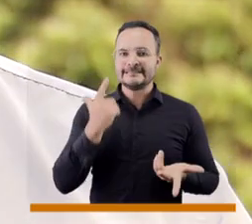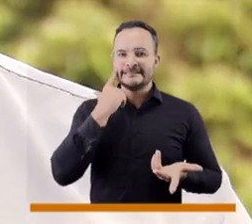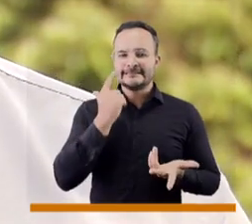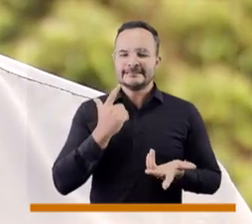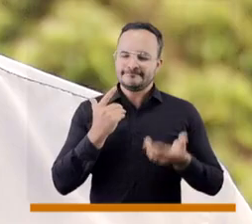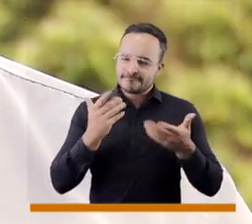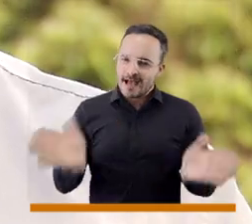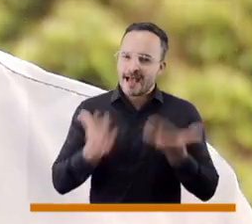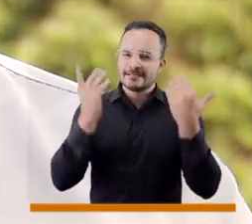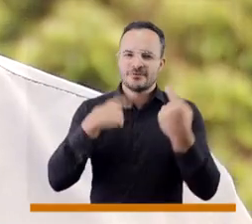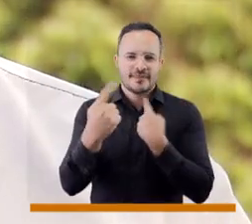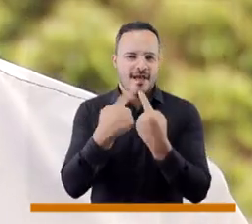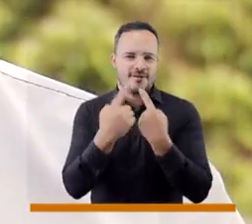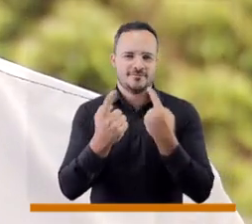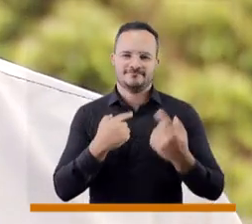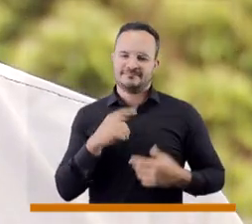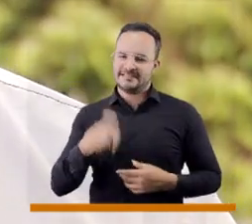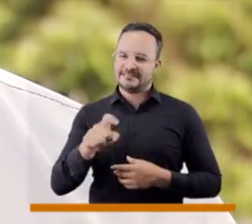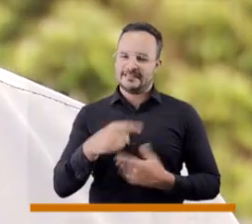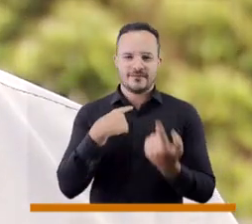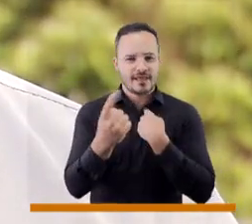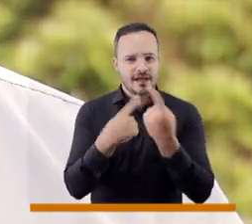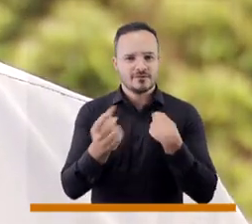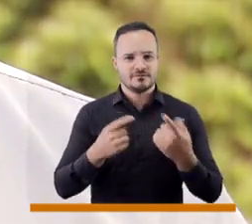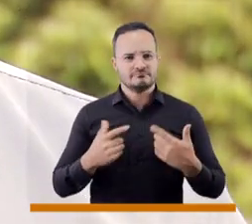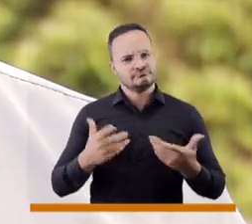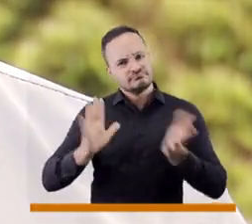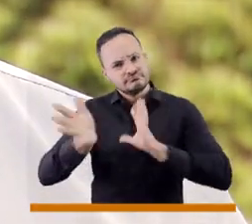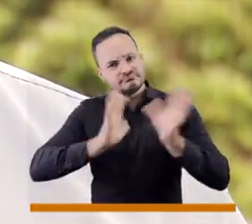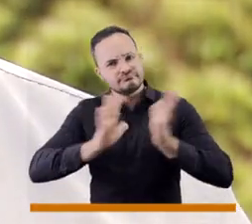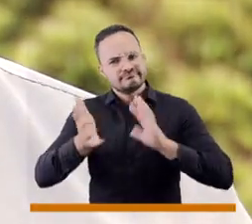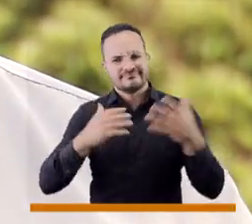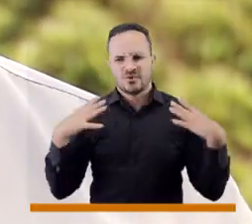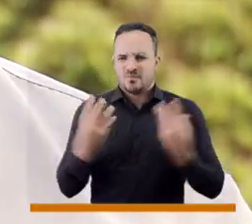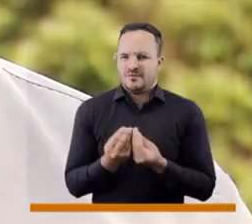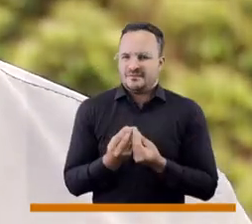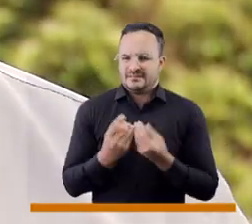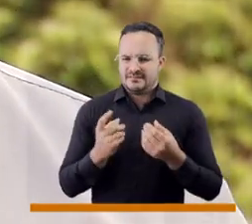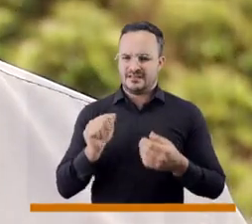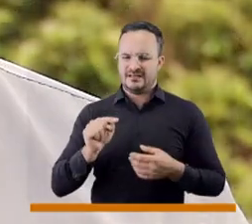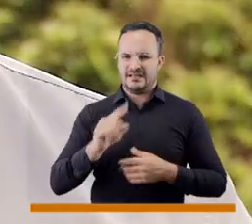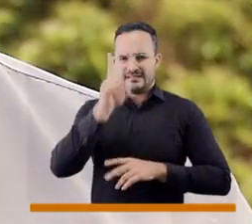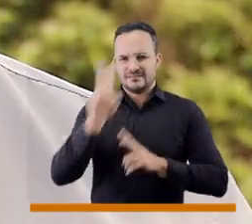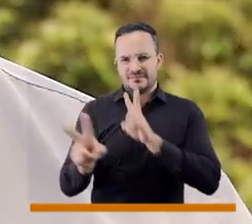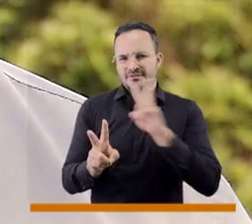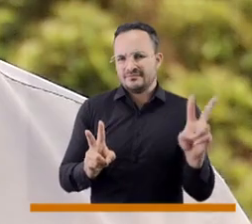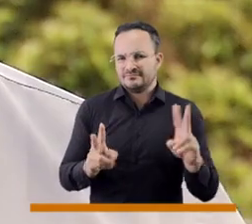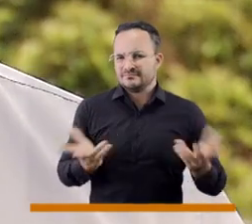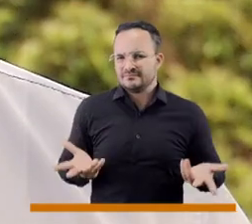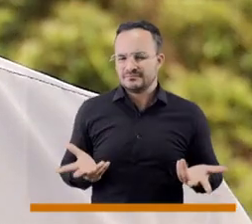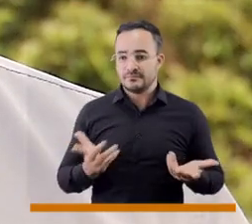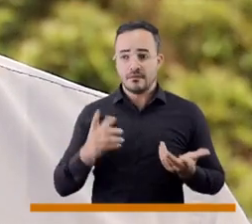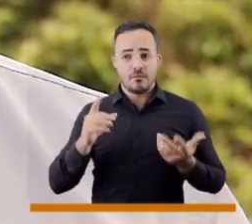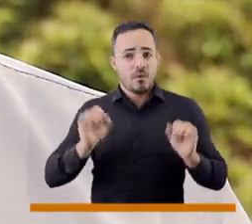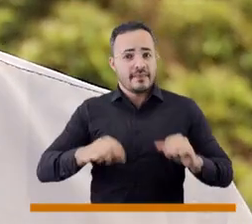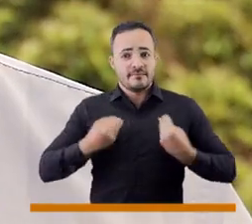es precisamente hacer un llamado al diálogo social, la importancia de dialogar, de convivir con respeto, de saber que todos